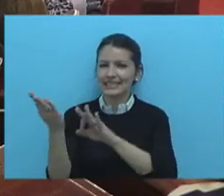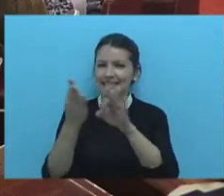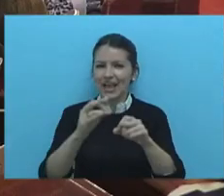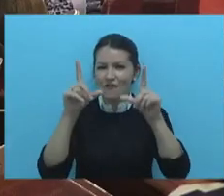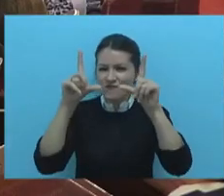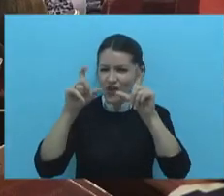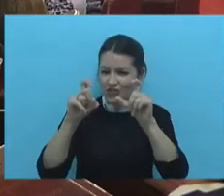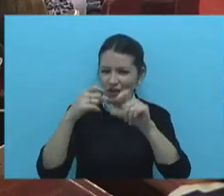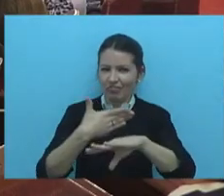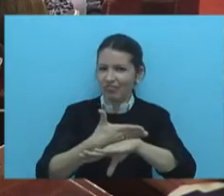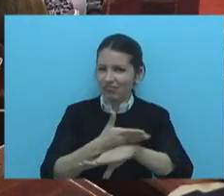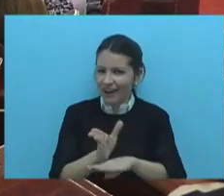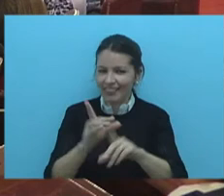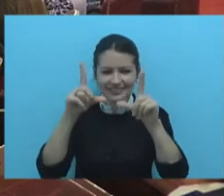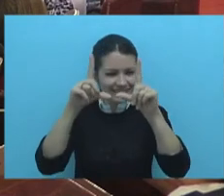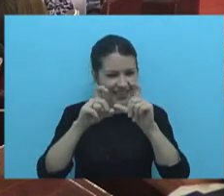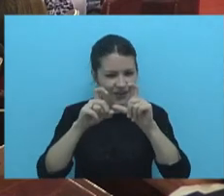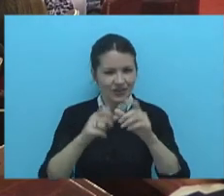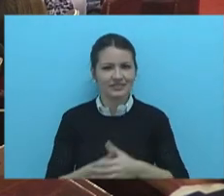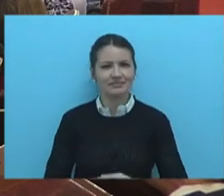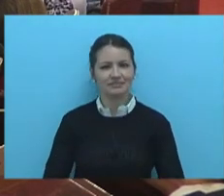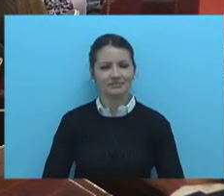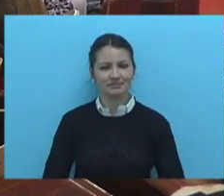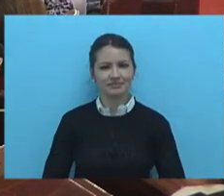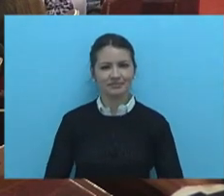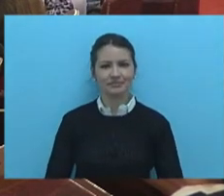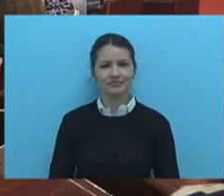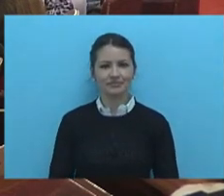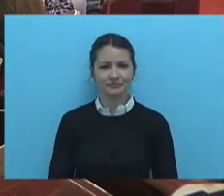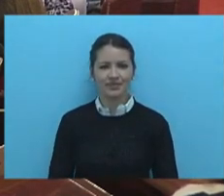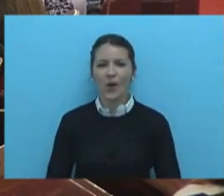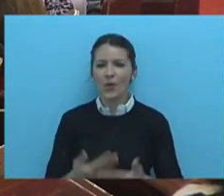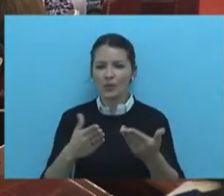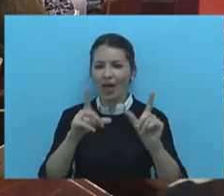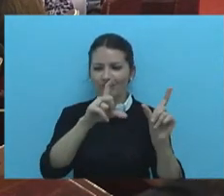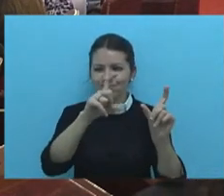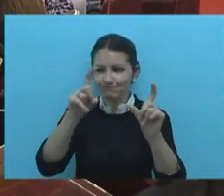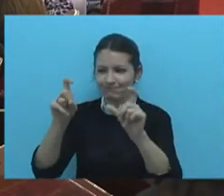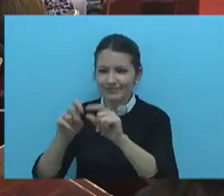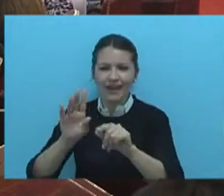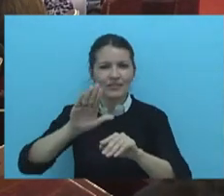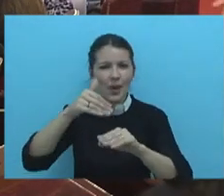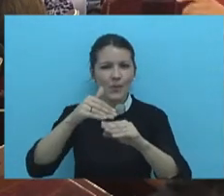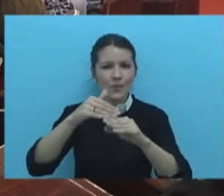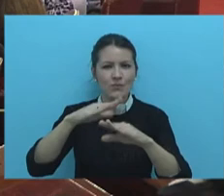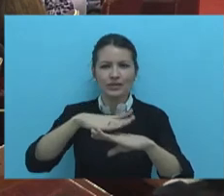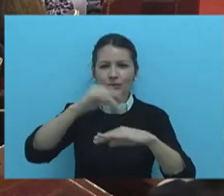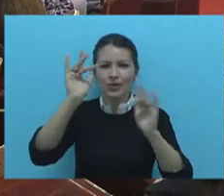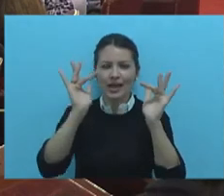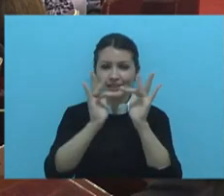la cámara llega medio tarde, pero así para las páginas de la cámara, para subir algunas fotos